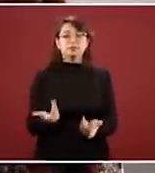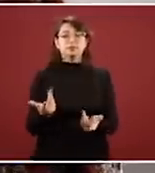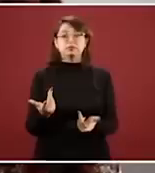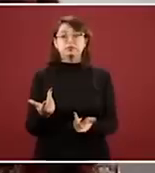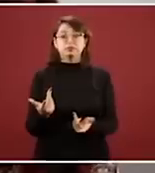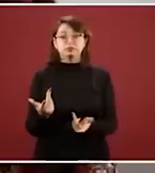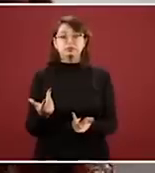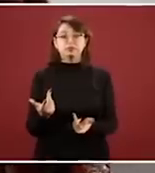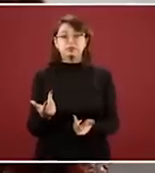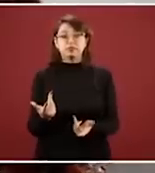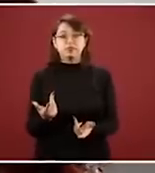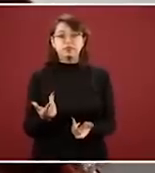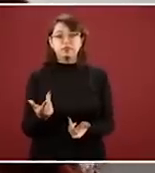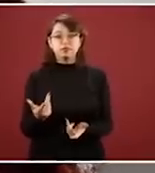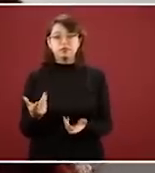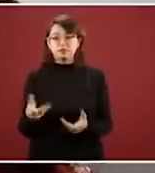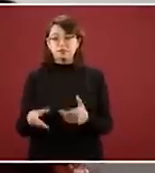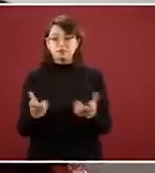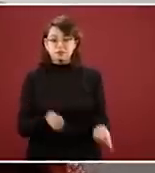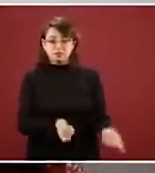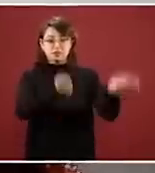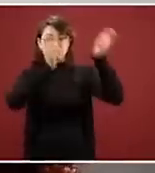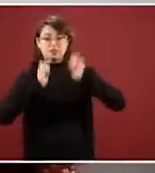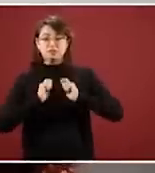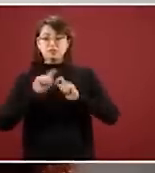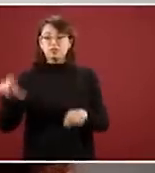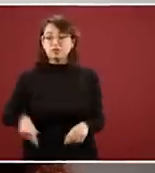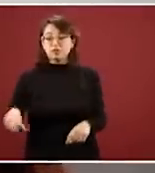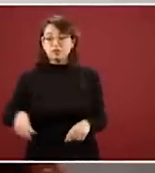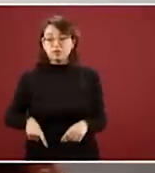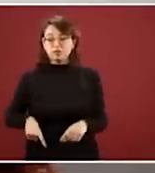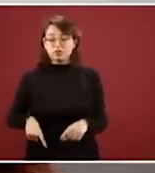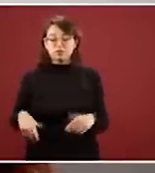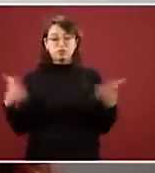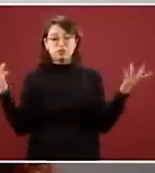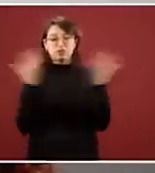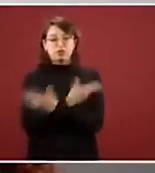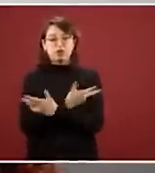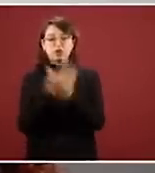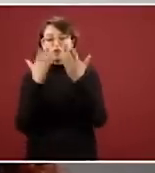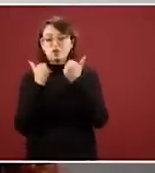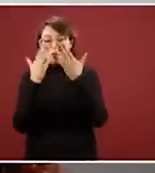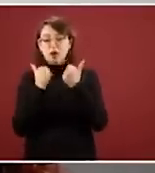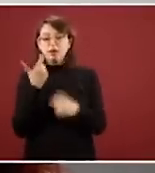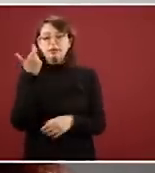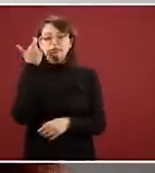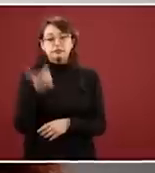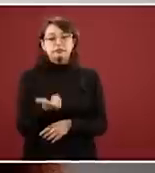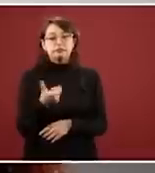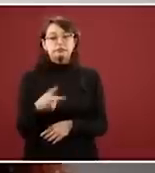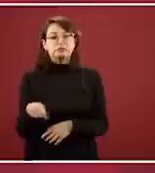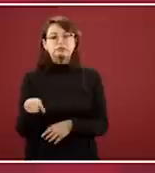las arcas vacías y con mucha deuda.